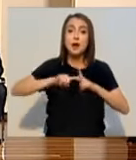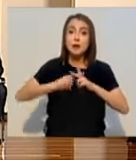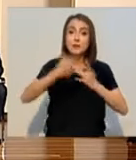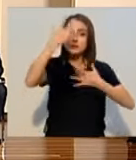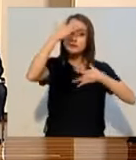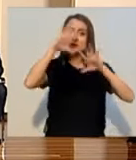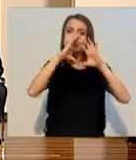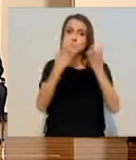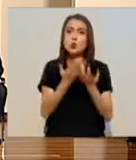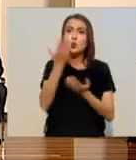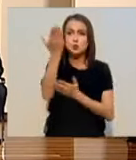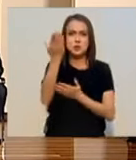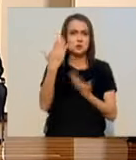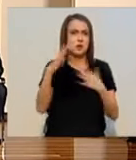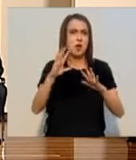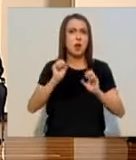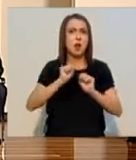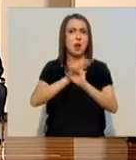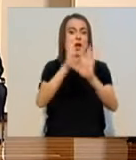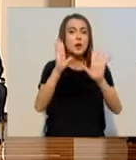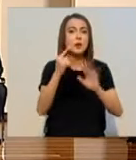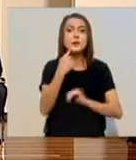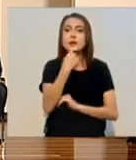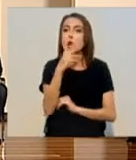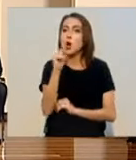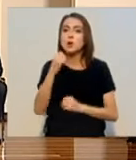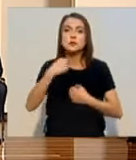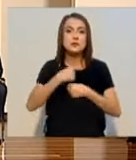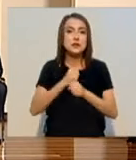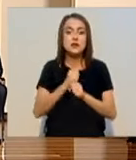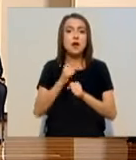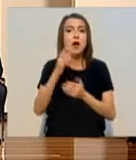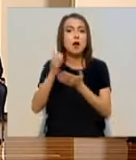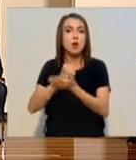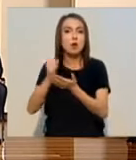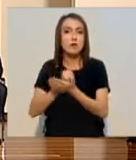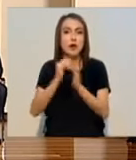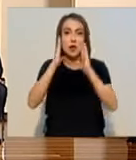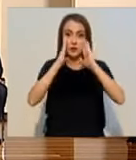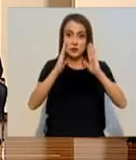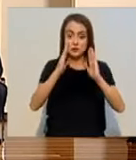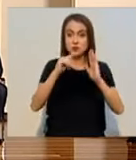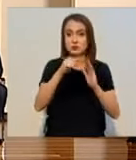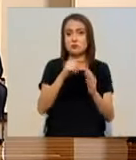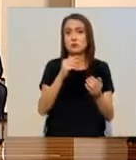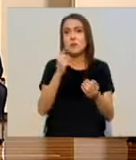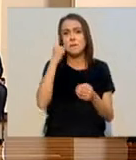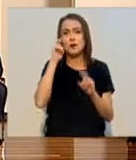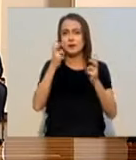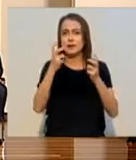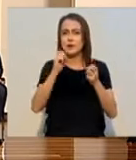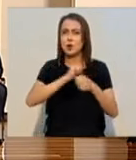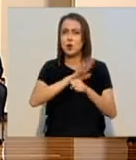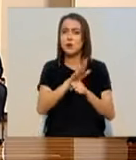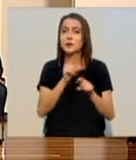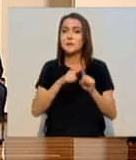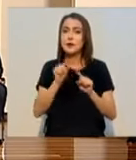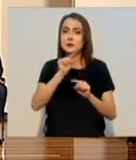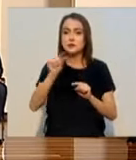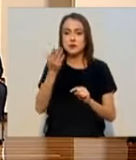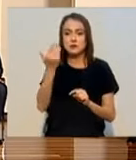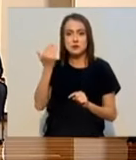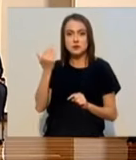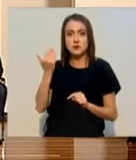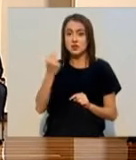de la pandemia, usted fue muy claro indicando que no se iba a cobrar la atención médica por temas COVID. Esta semana, ¿qué pasó?